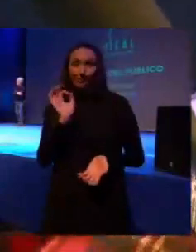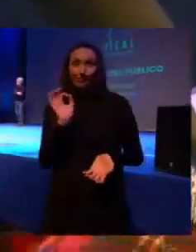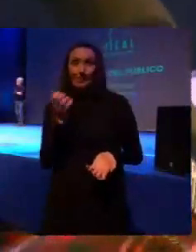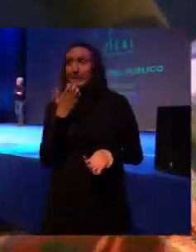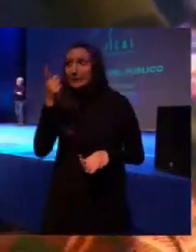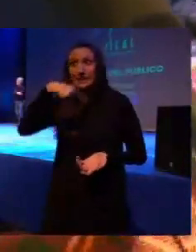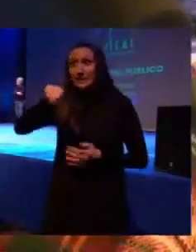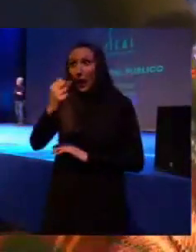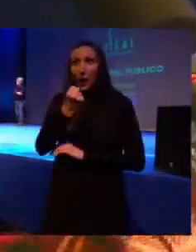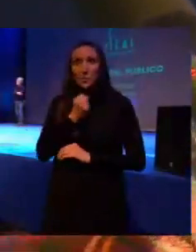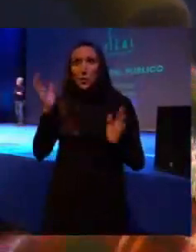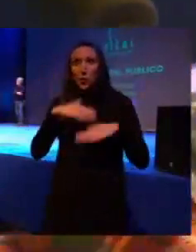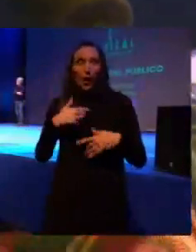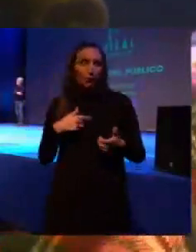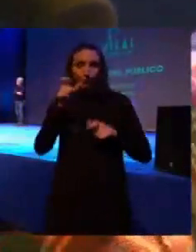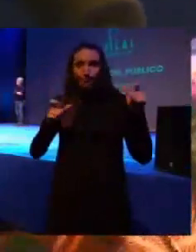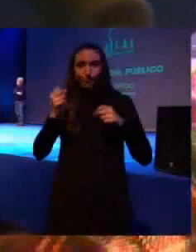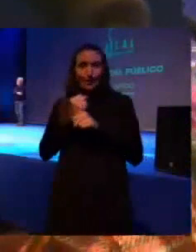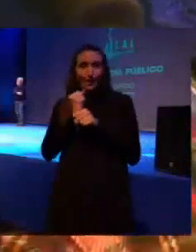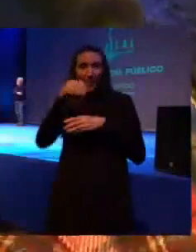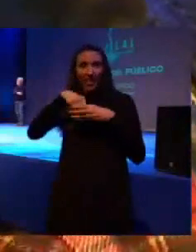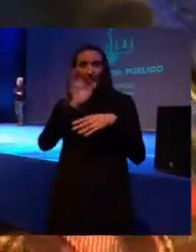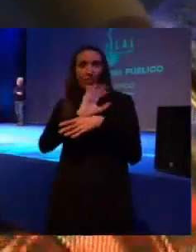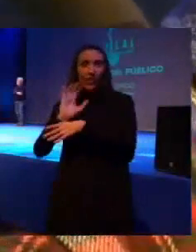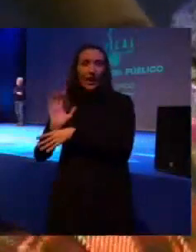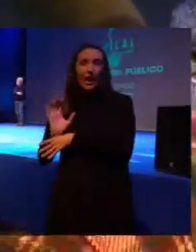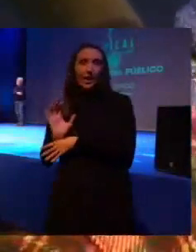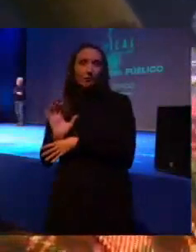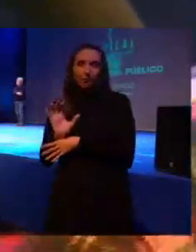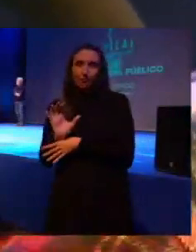sin vosotros, los cineastas, los que nos dedicamos a contar historias,